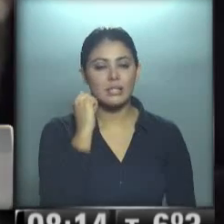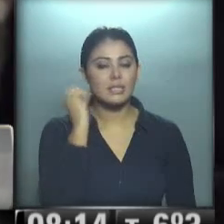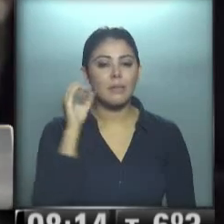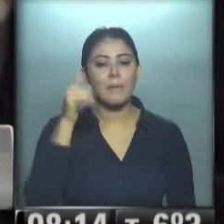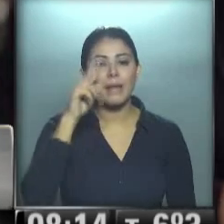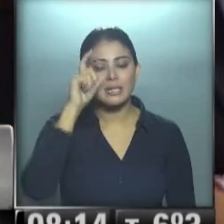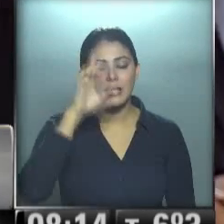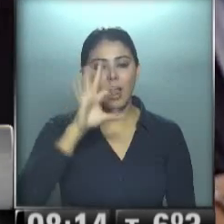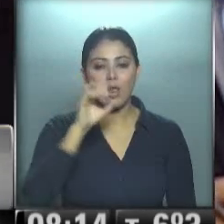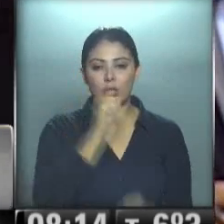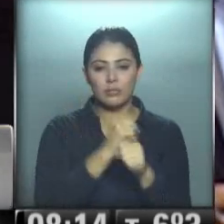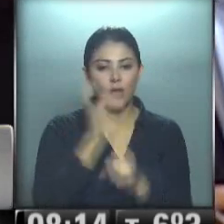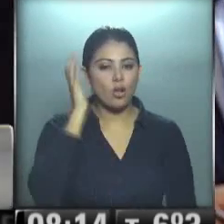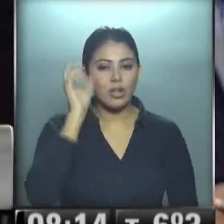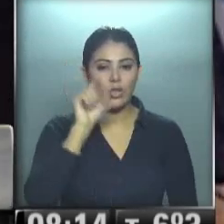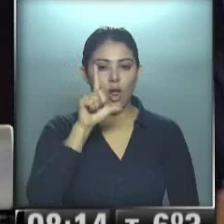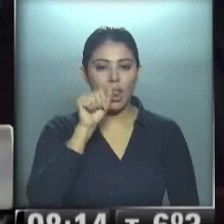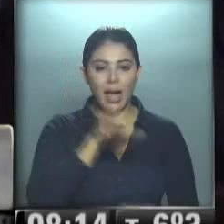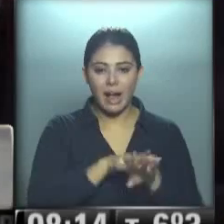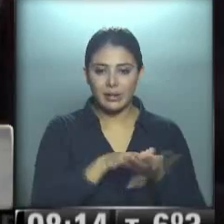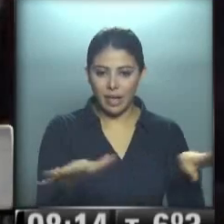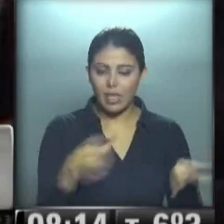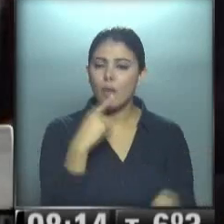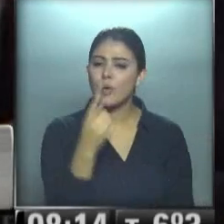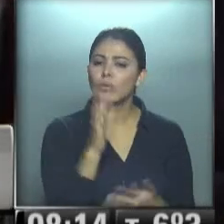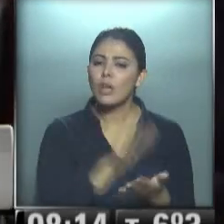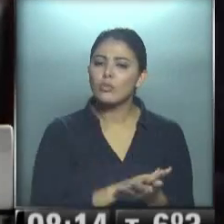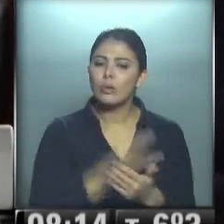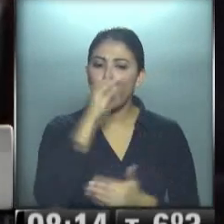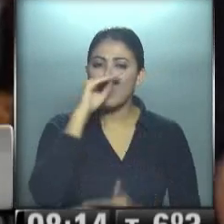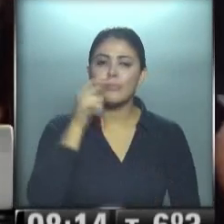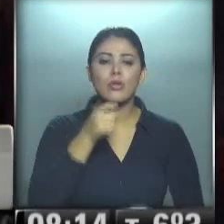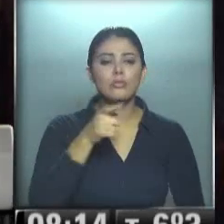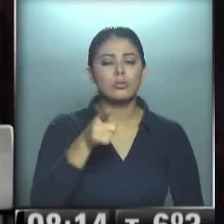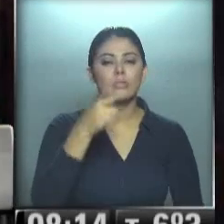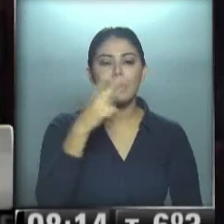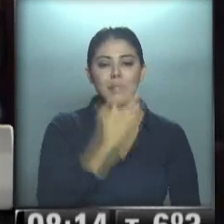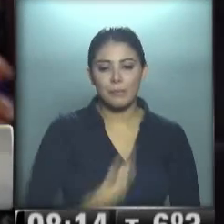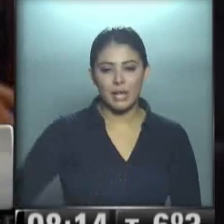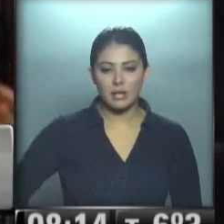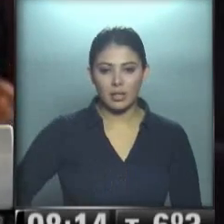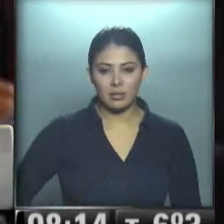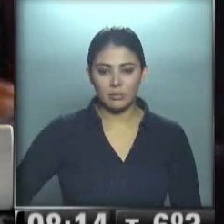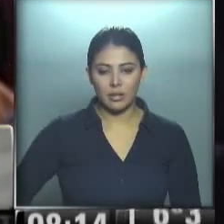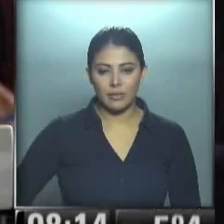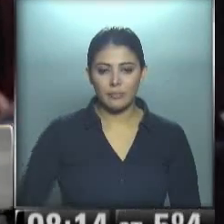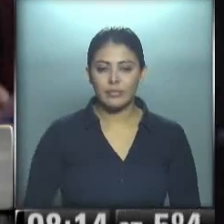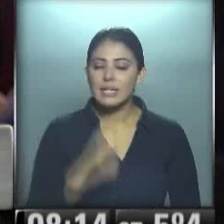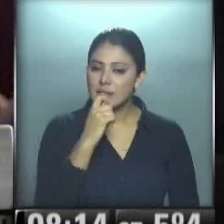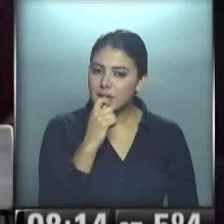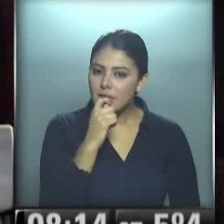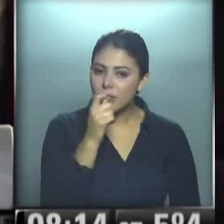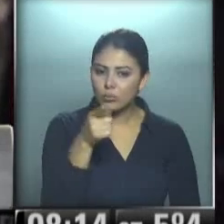radio la red quería consultarle acerca del procesamiento al vicepresidente amado boudu si